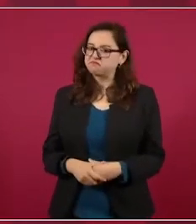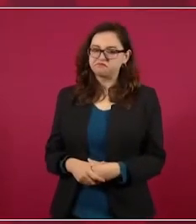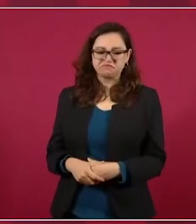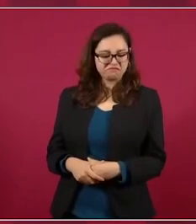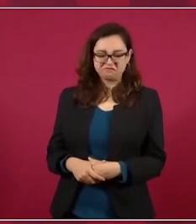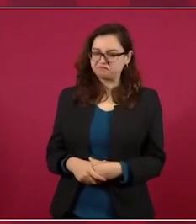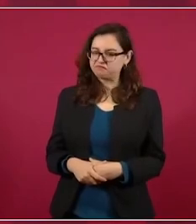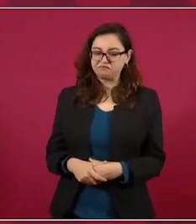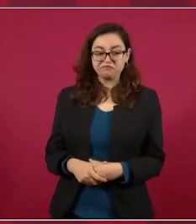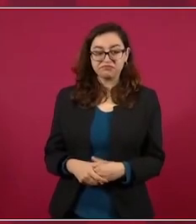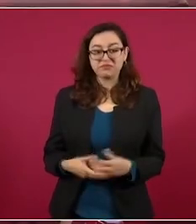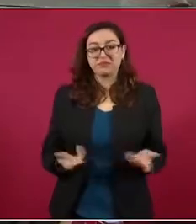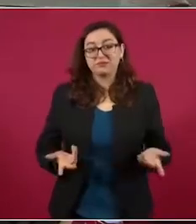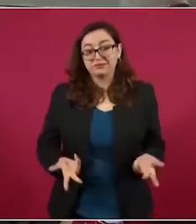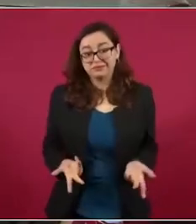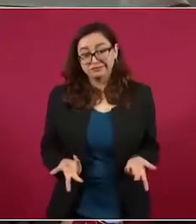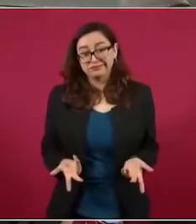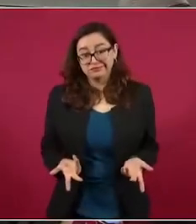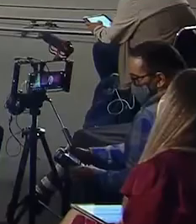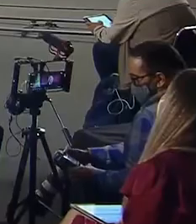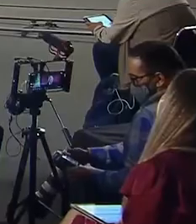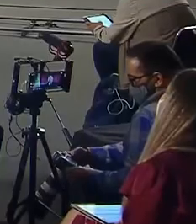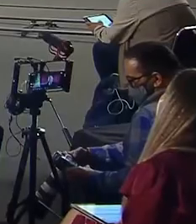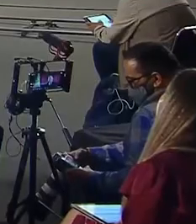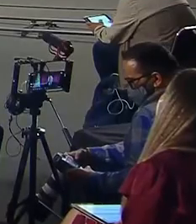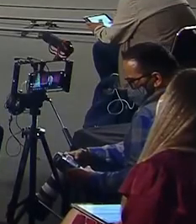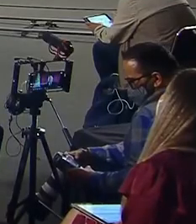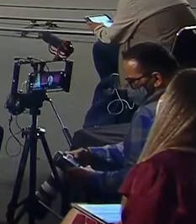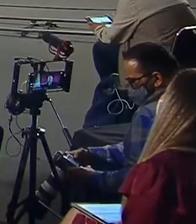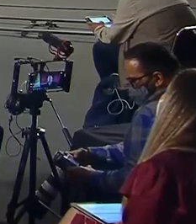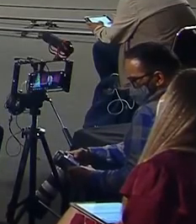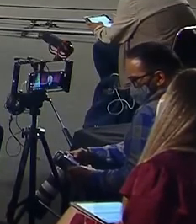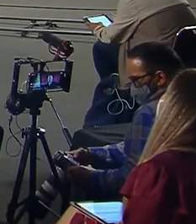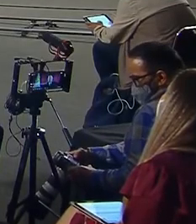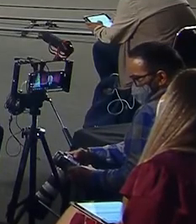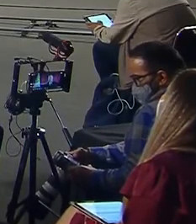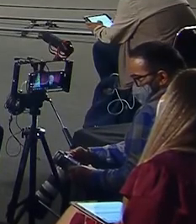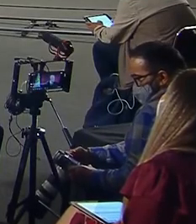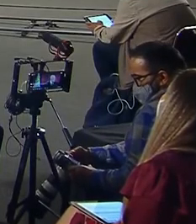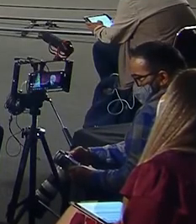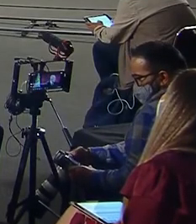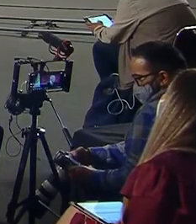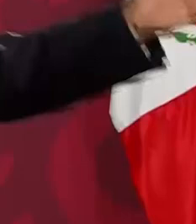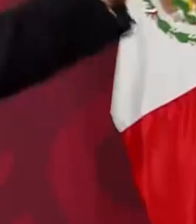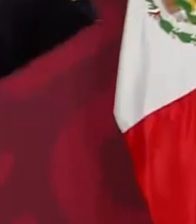El fin de semana llegaron al extremo. Estoy hablando de